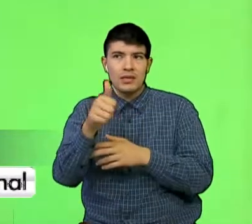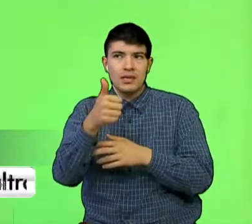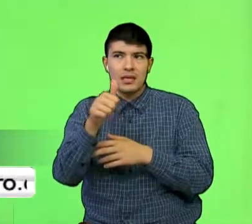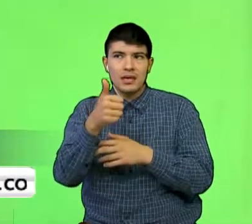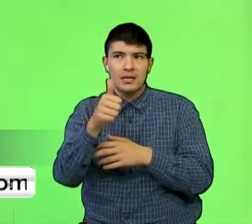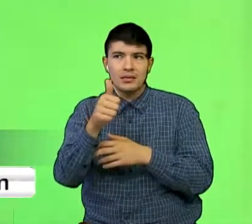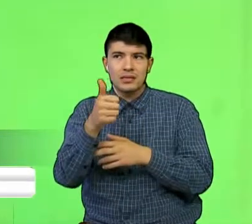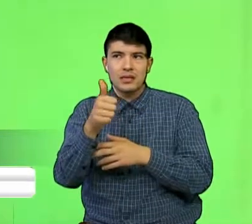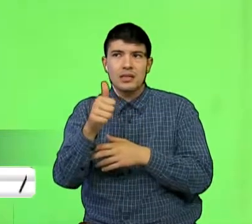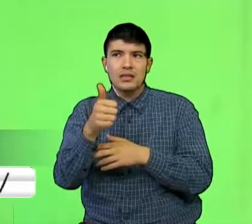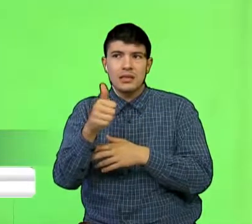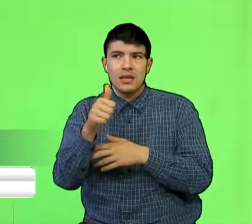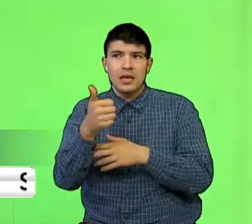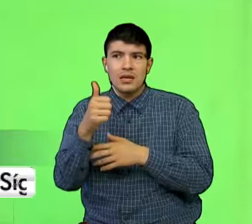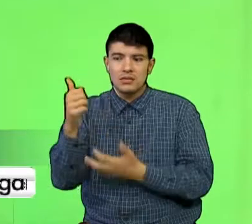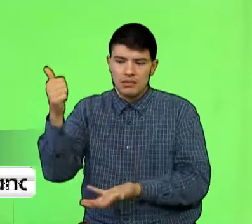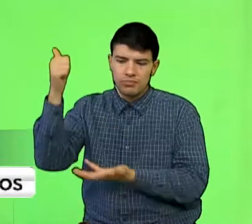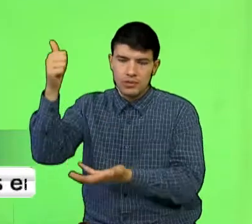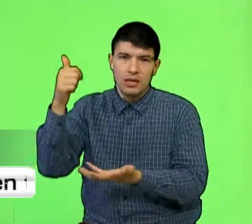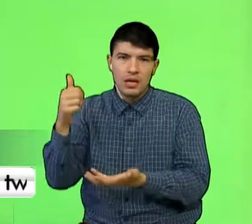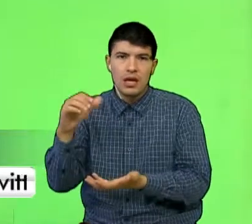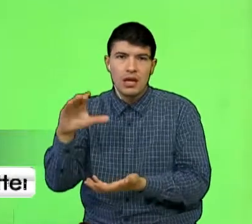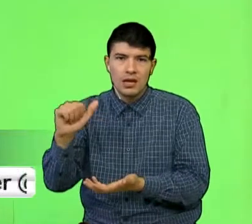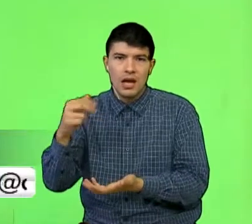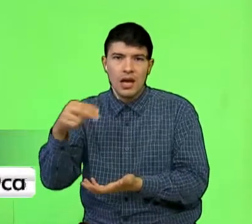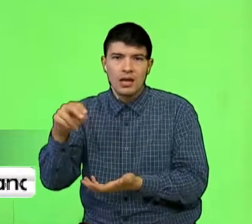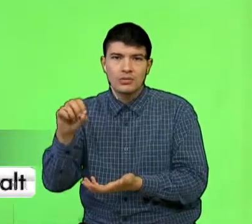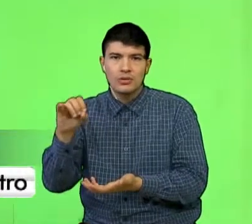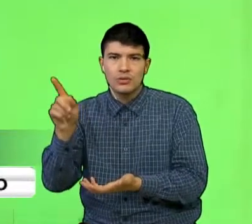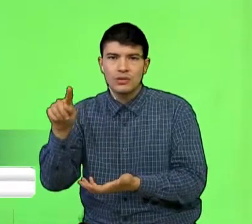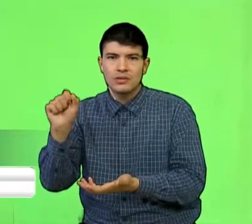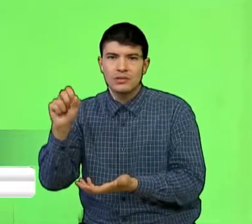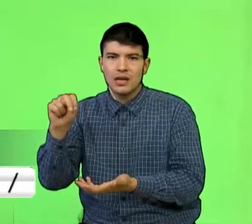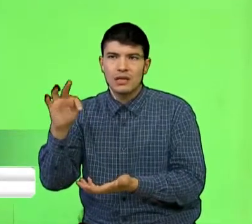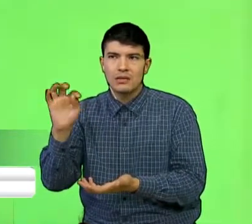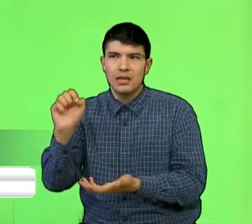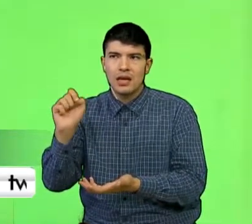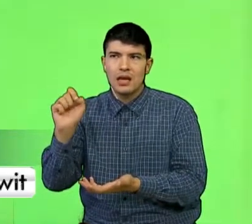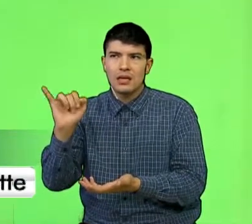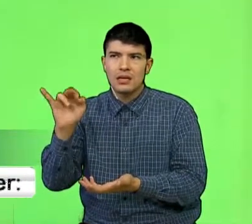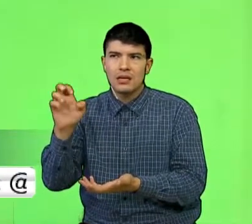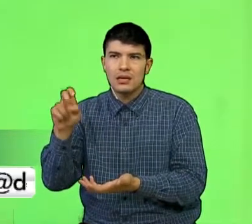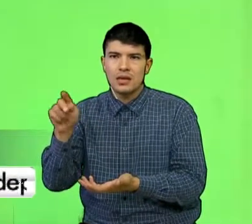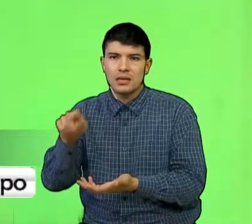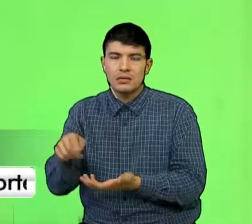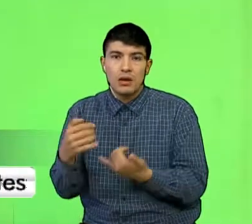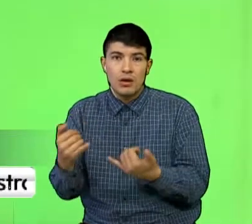barriles del caño Santa Inés y hoy se recuperaron 9 barriles de petróleo